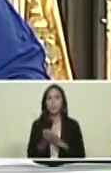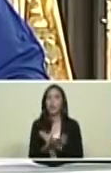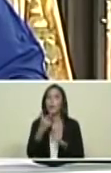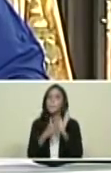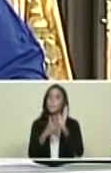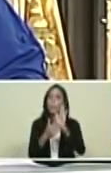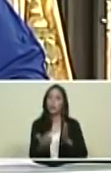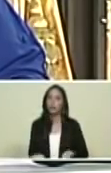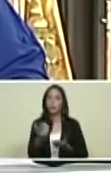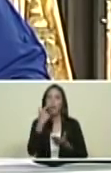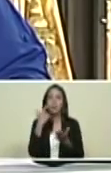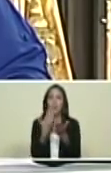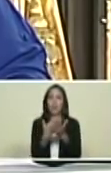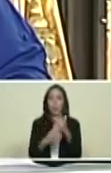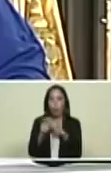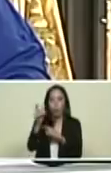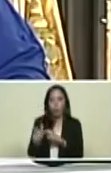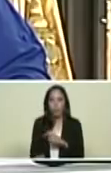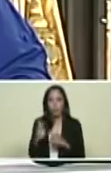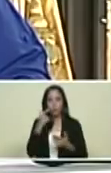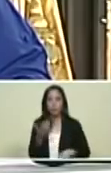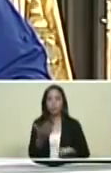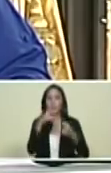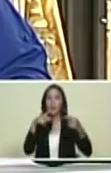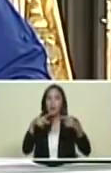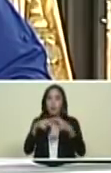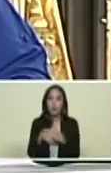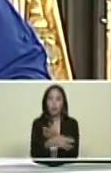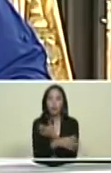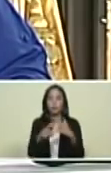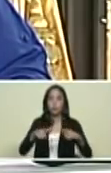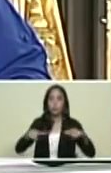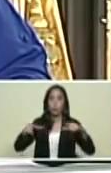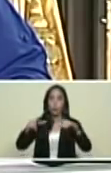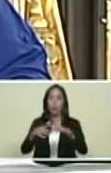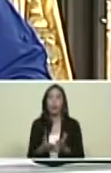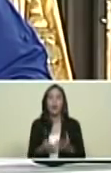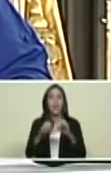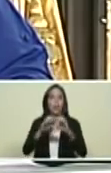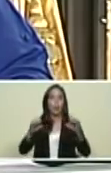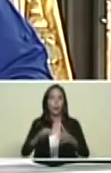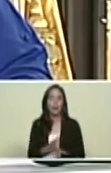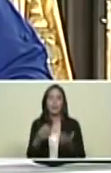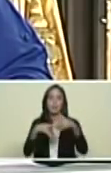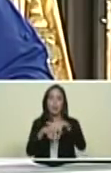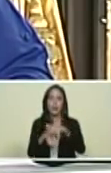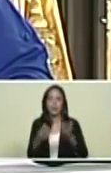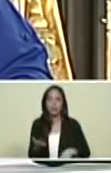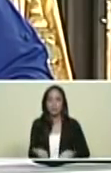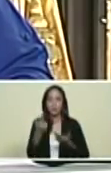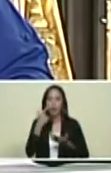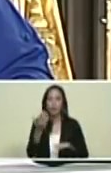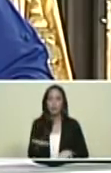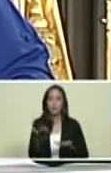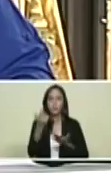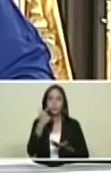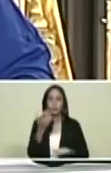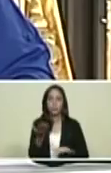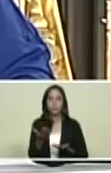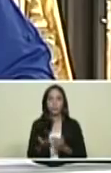mostrar este testimonio de la inauguración del Centro Educacional Integral Cacica